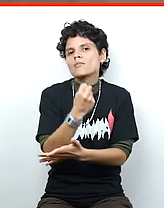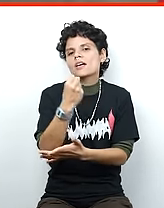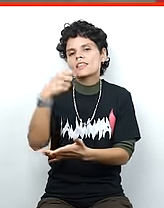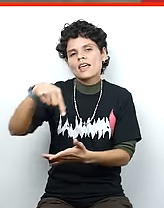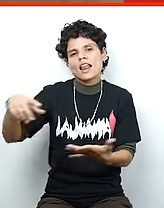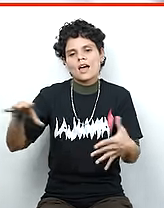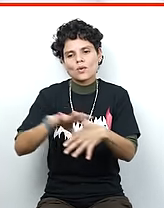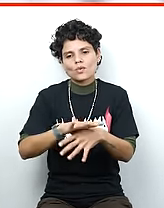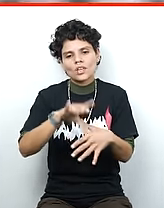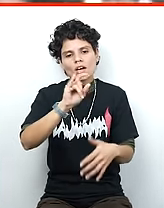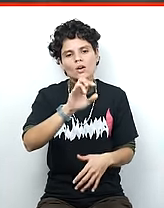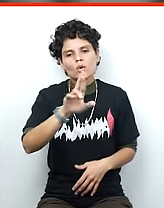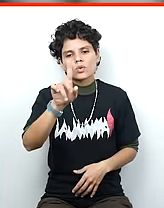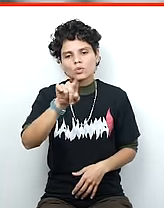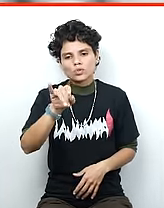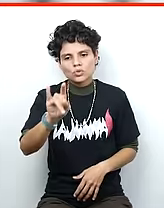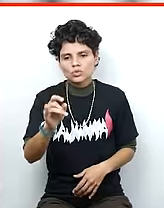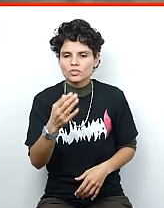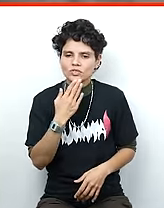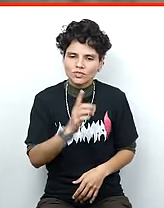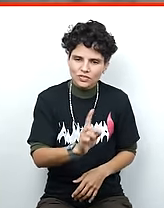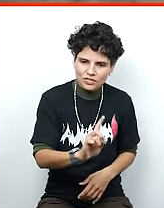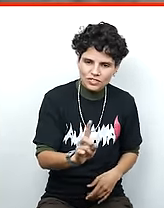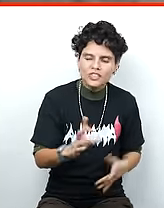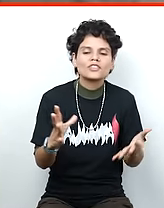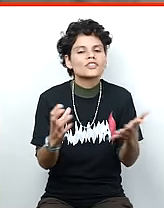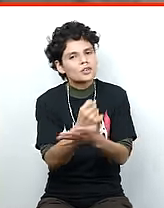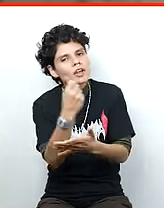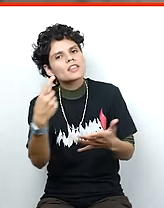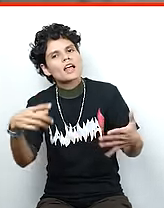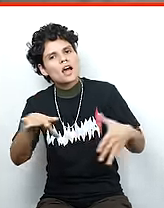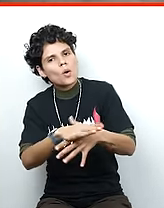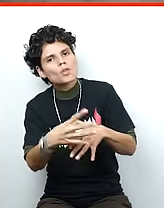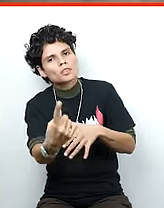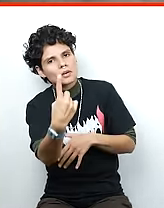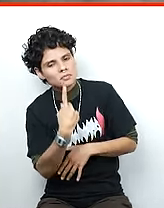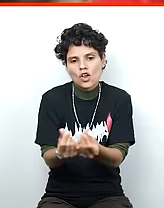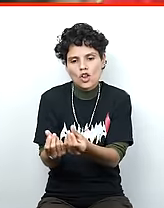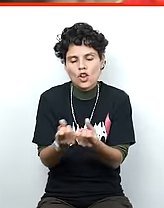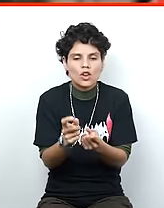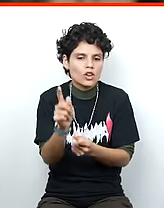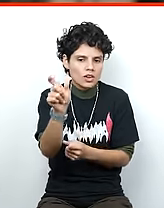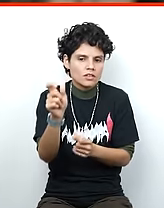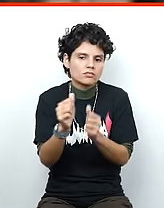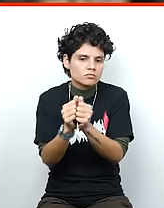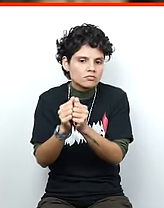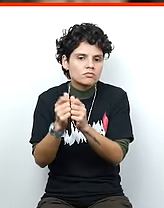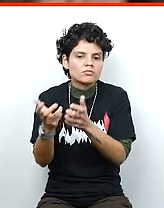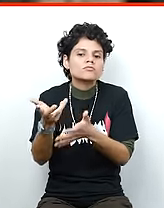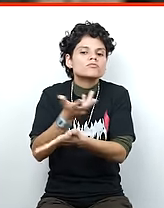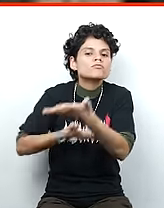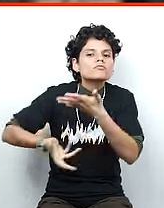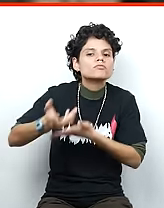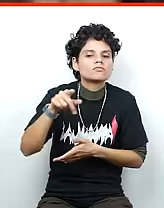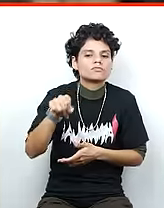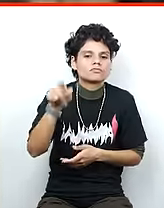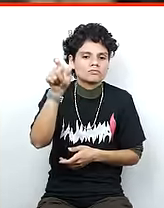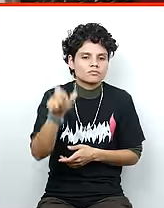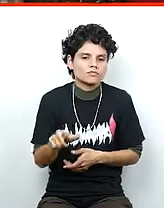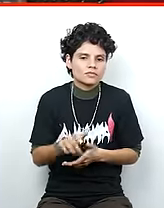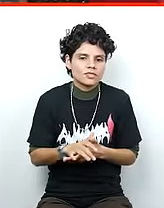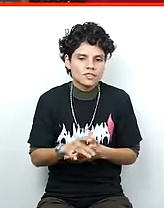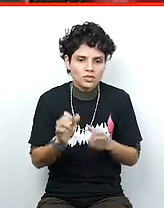Finalmente en la Junta, Urso. Oh, Finalmente en la Junta. Está bueno, Finalmente en la Junta. Tiene un... Hola, ahí está. Vendemos